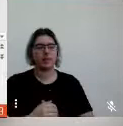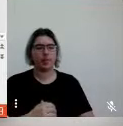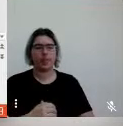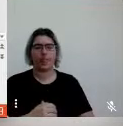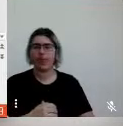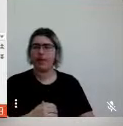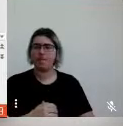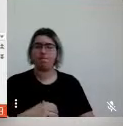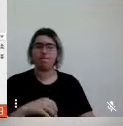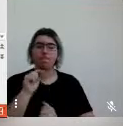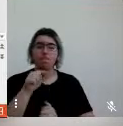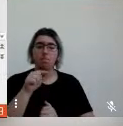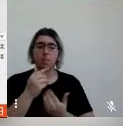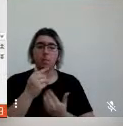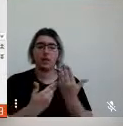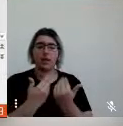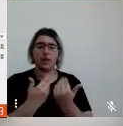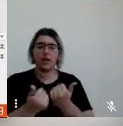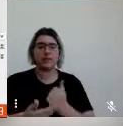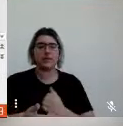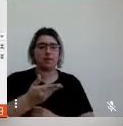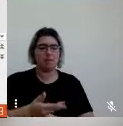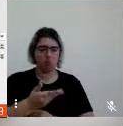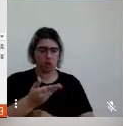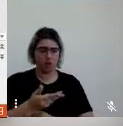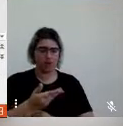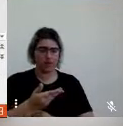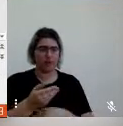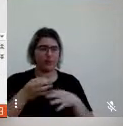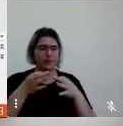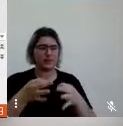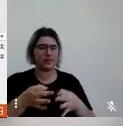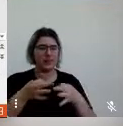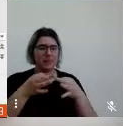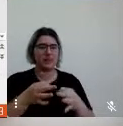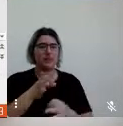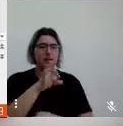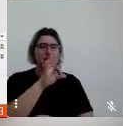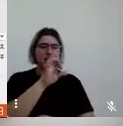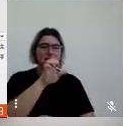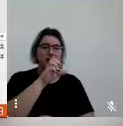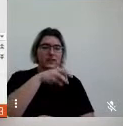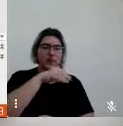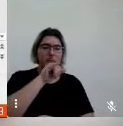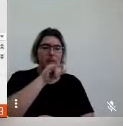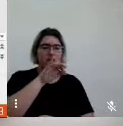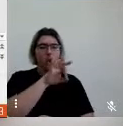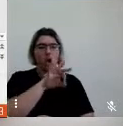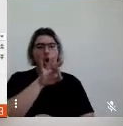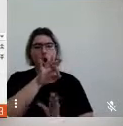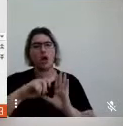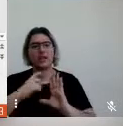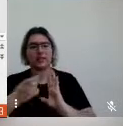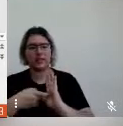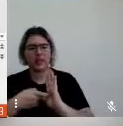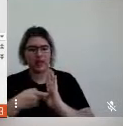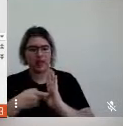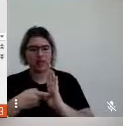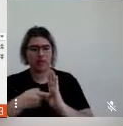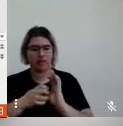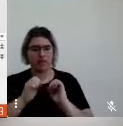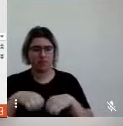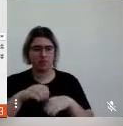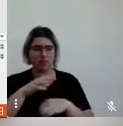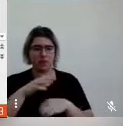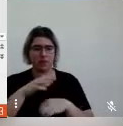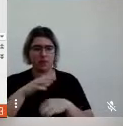la leche, importante. Siempre consumirla o semidesnatada o entera, porque al final los lácteos desnatados,